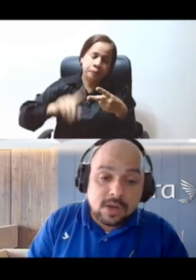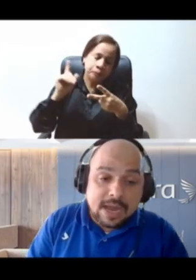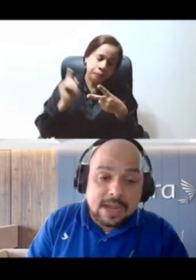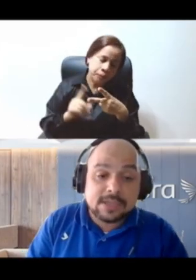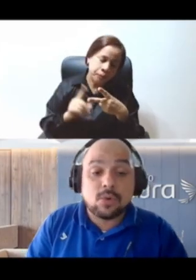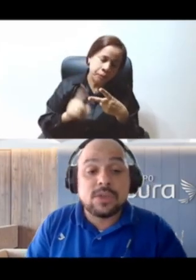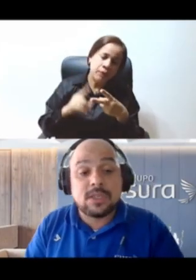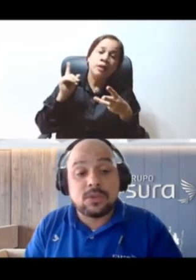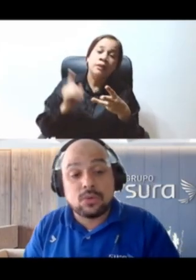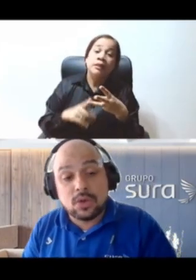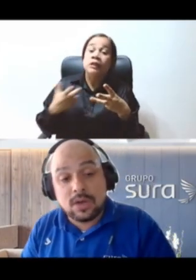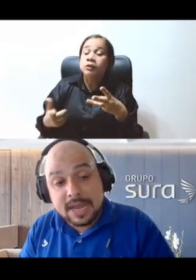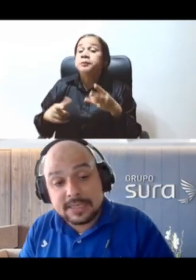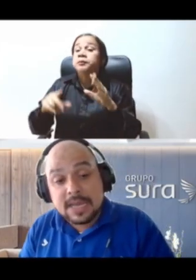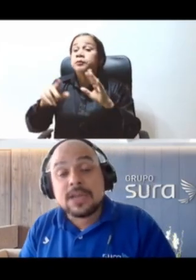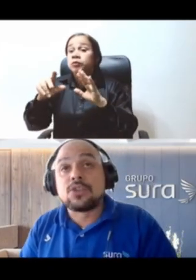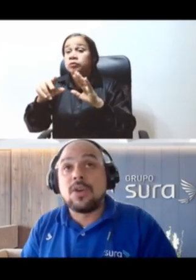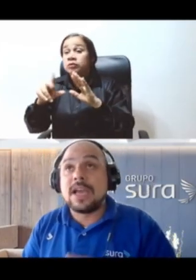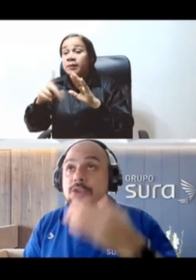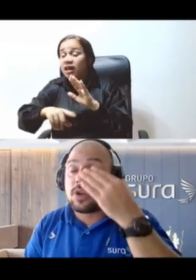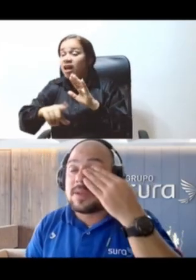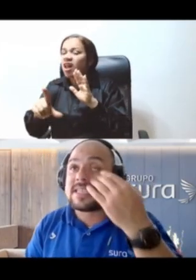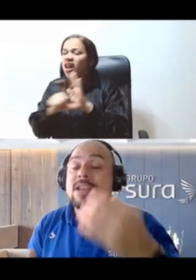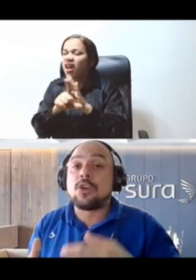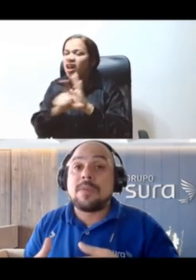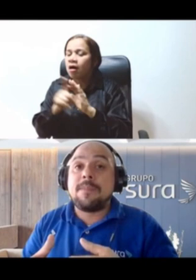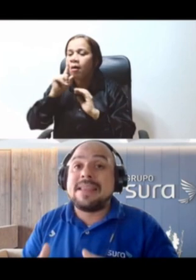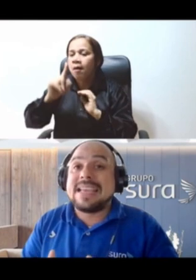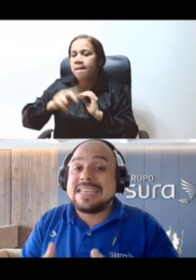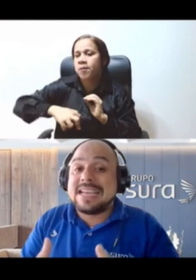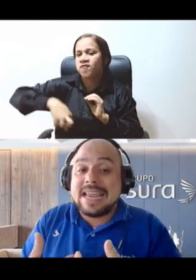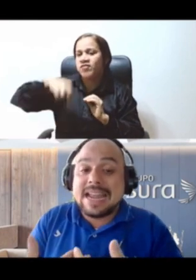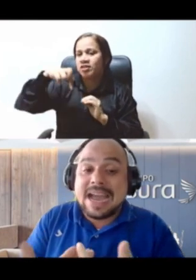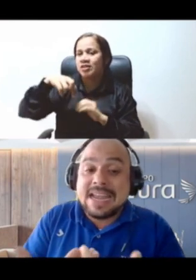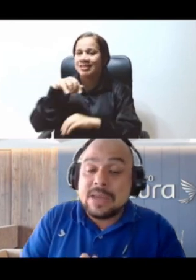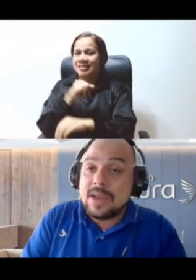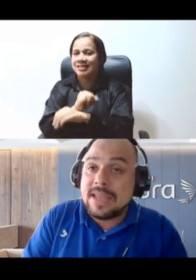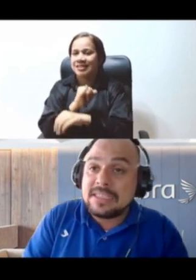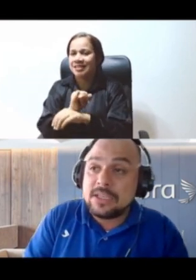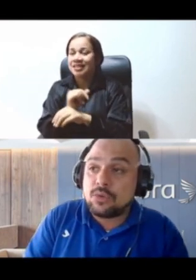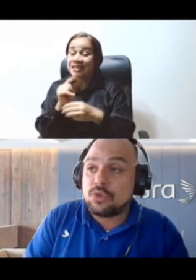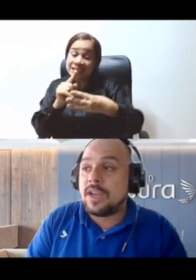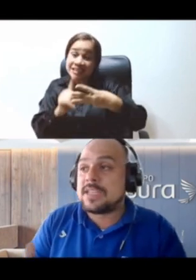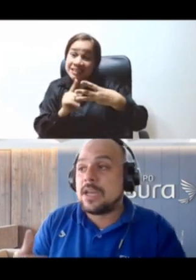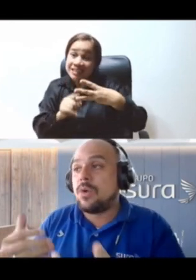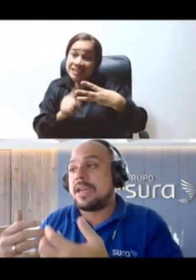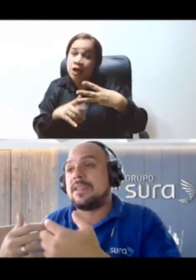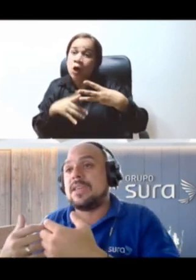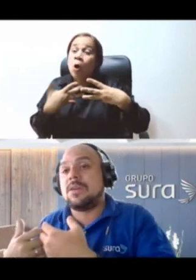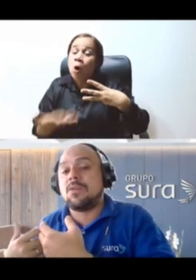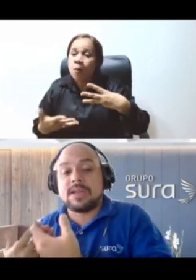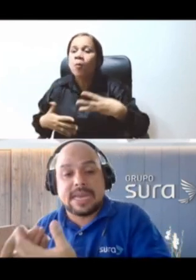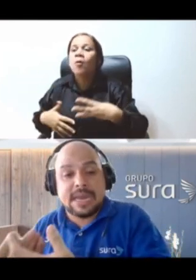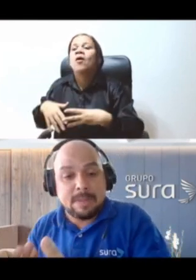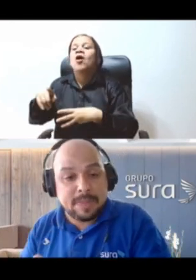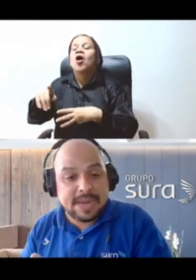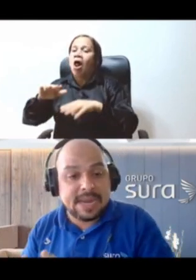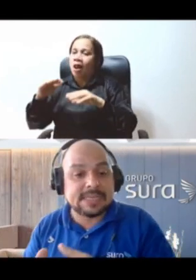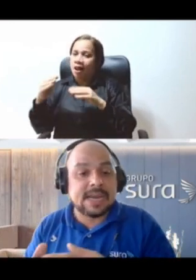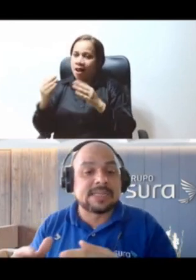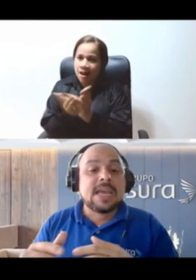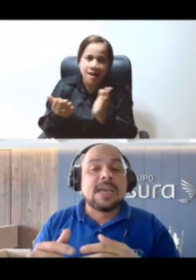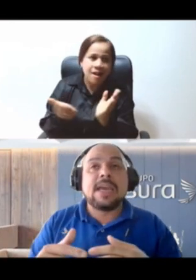normas profesionales o institucionales. Son las normas que normalmente se crean a nivel de instituciones